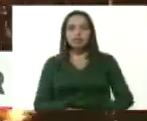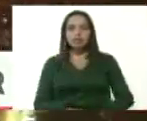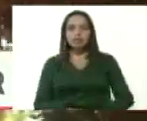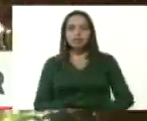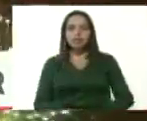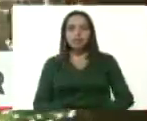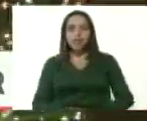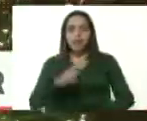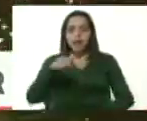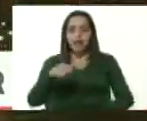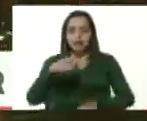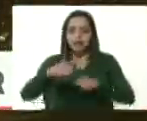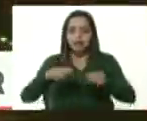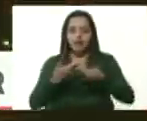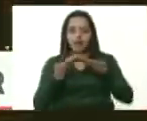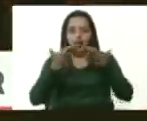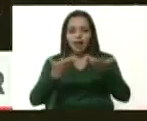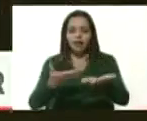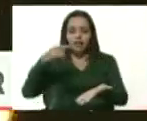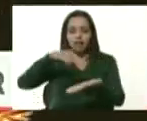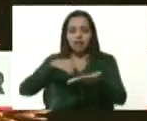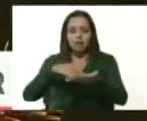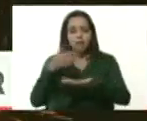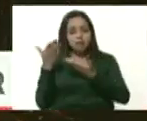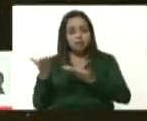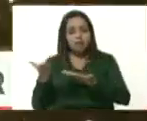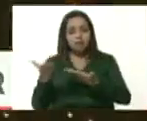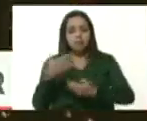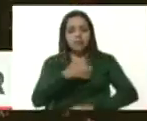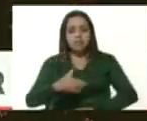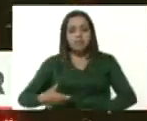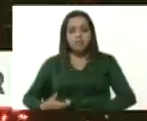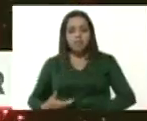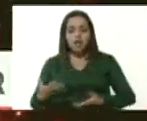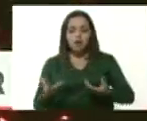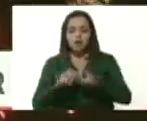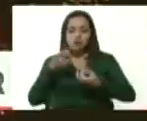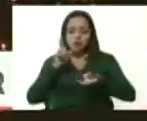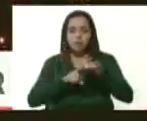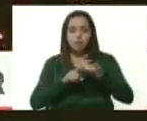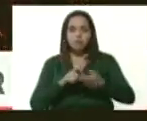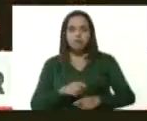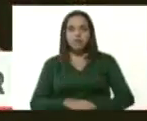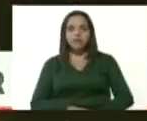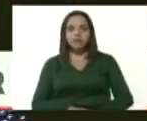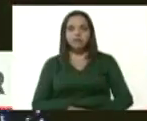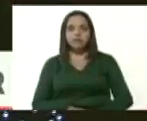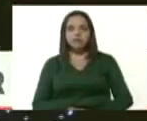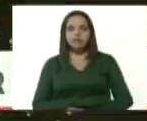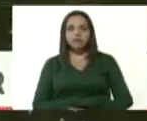Este es el regalo de Carabobo para usted, presidente, y la primera combatiente.